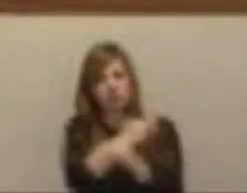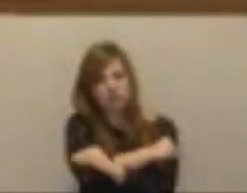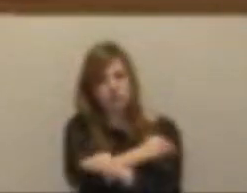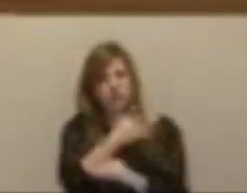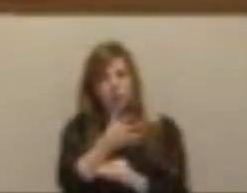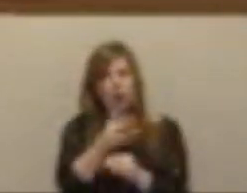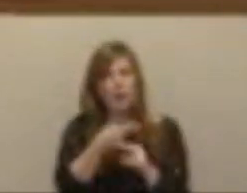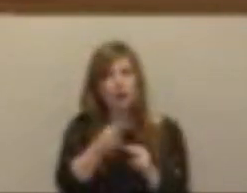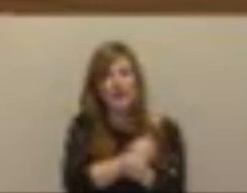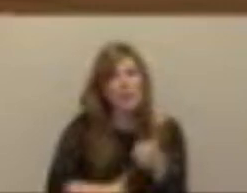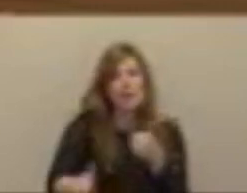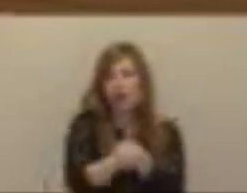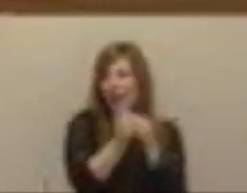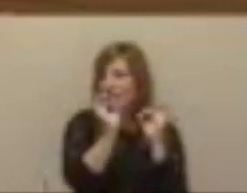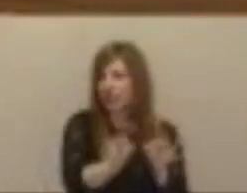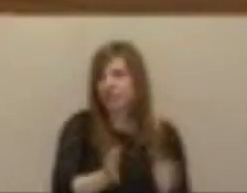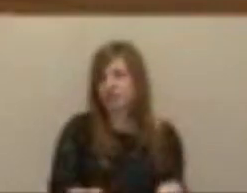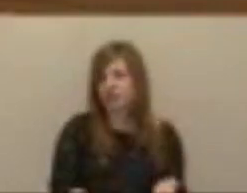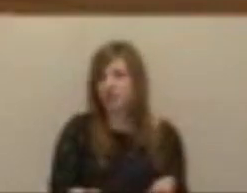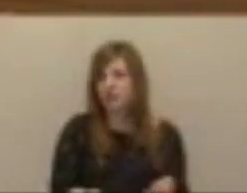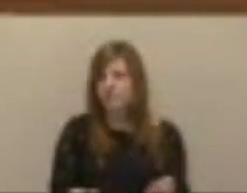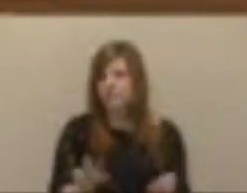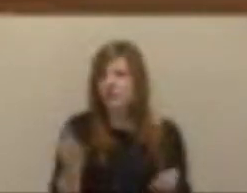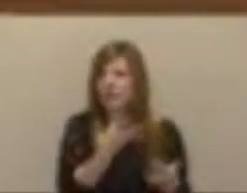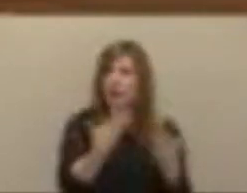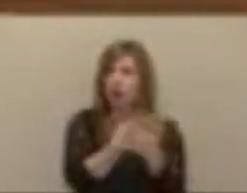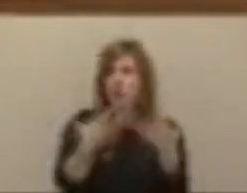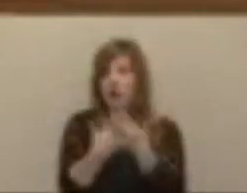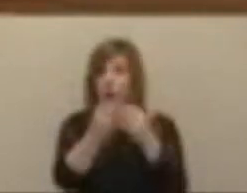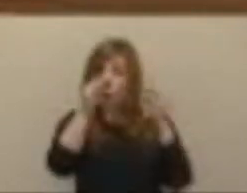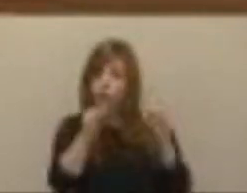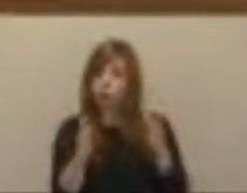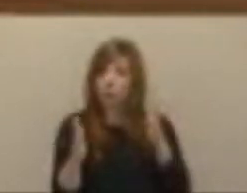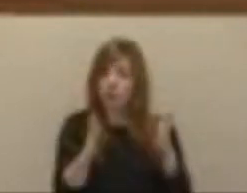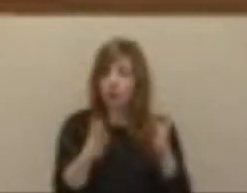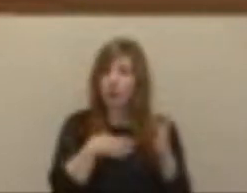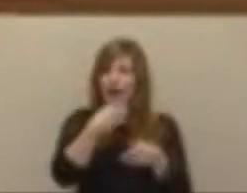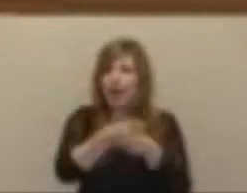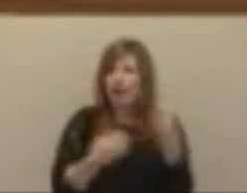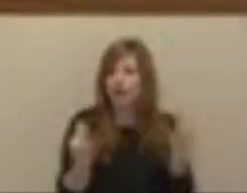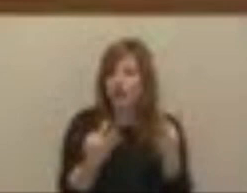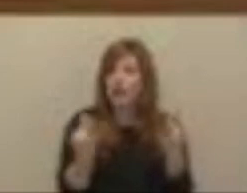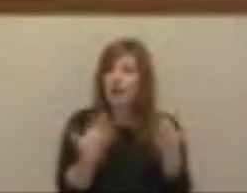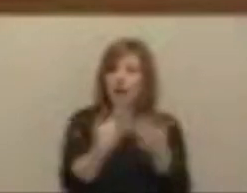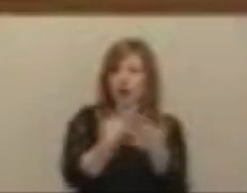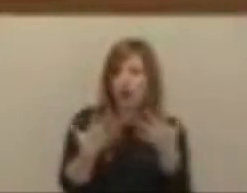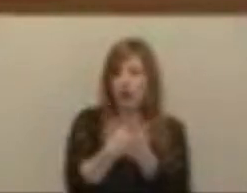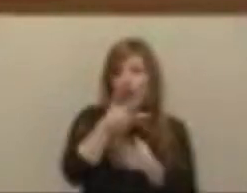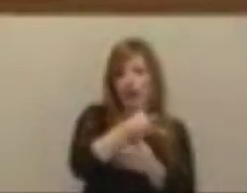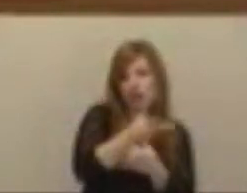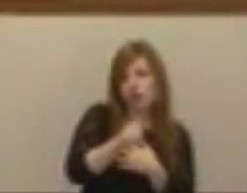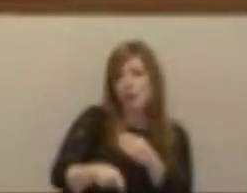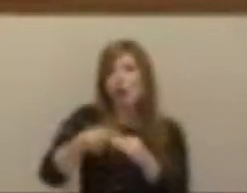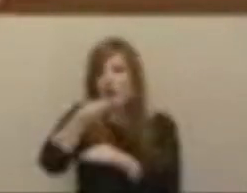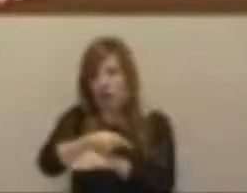prioridades. La política son prioridades. Habrá que combinar, en un momento determinado, habrá que combinar derechos con